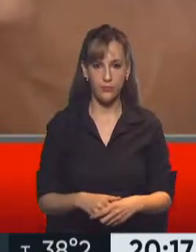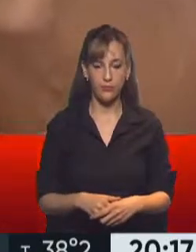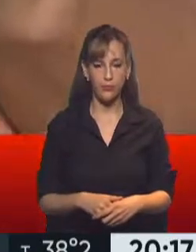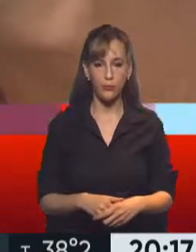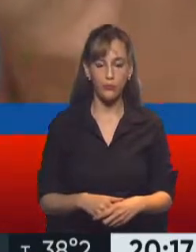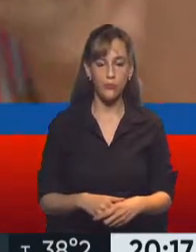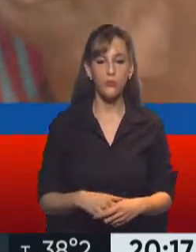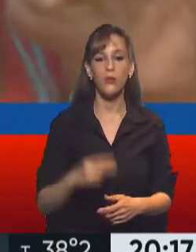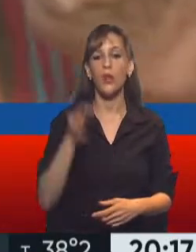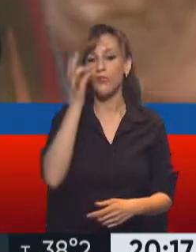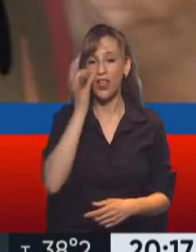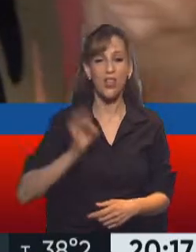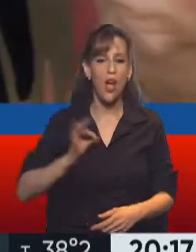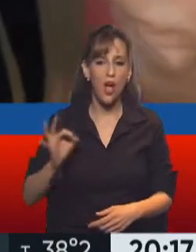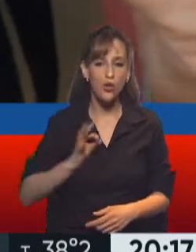20 años